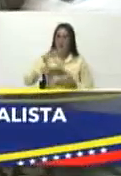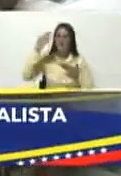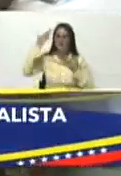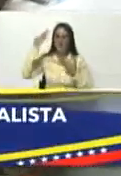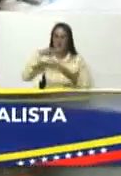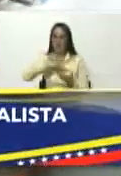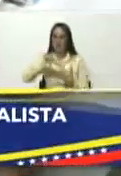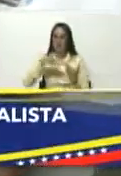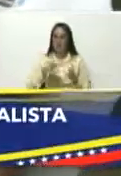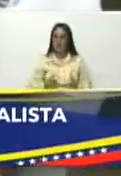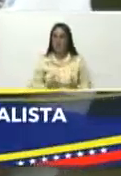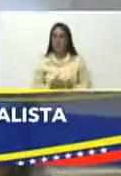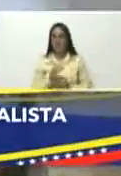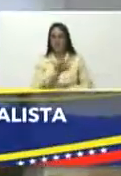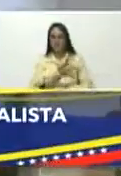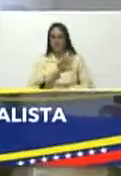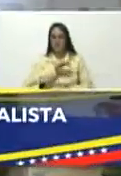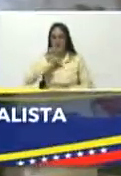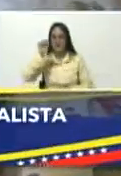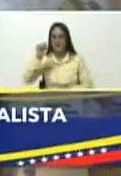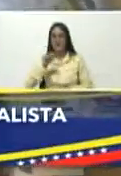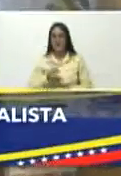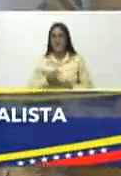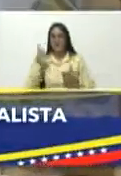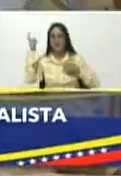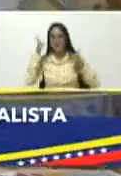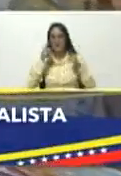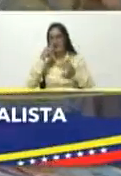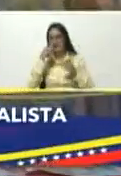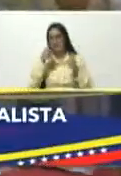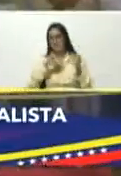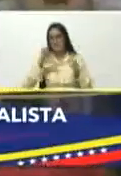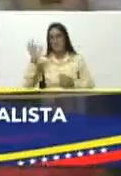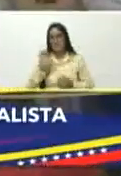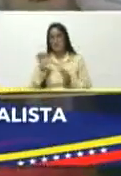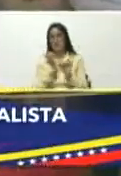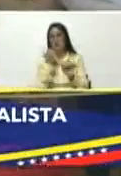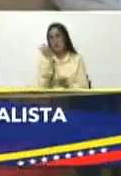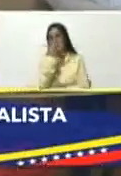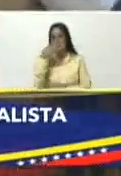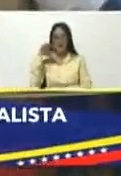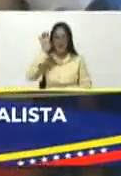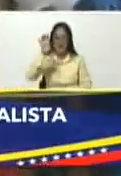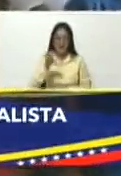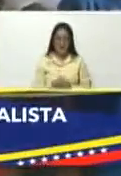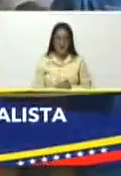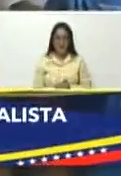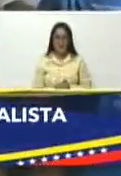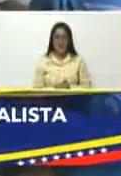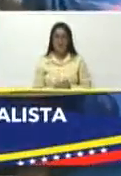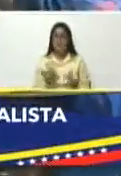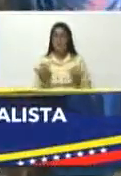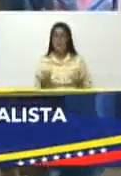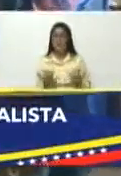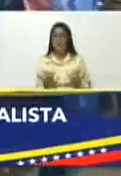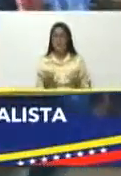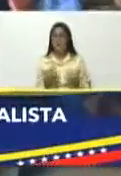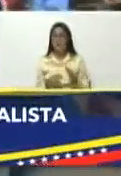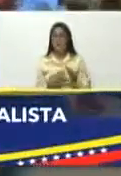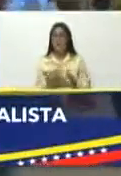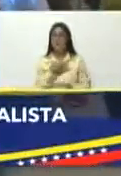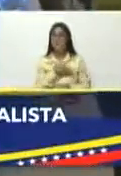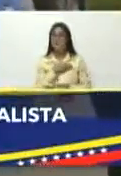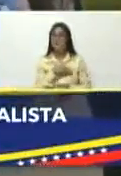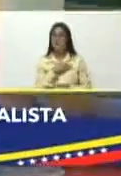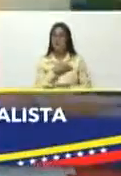saludo revolucionario, socialista y 100% antiimperialista, ciudadano presidente. Desde acá, desde la base de misiones Los